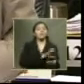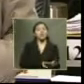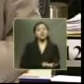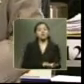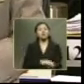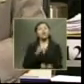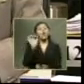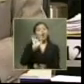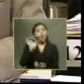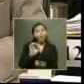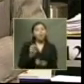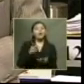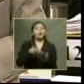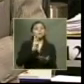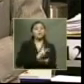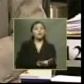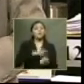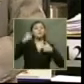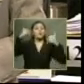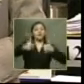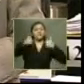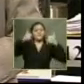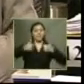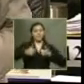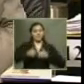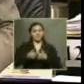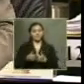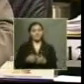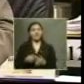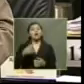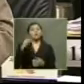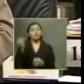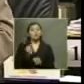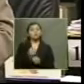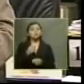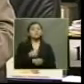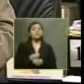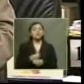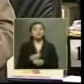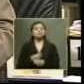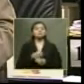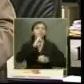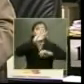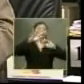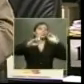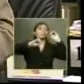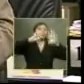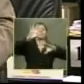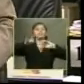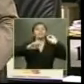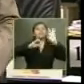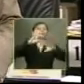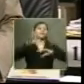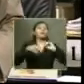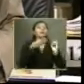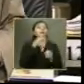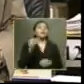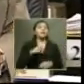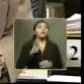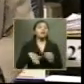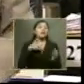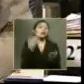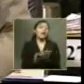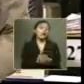ofrecimientos de campaña, porque simplemente se dedicaron a hacer demagogia en la campaña política, y que llegaron al